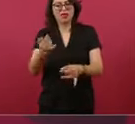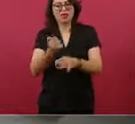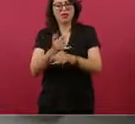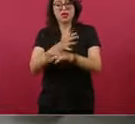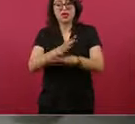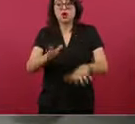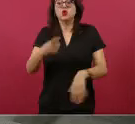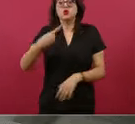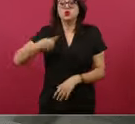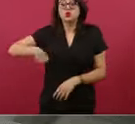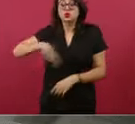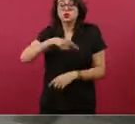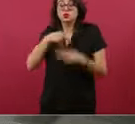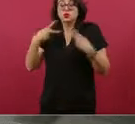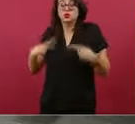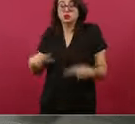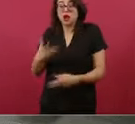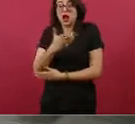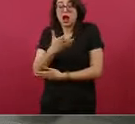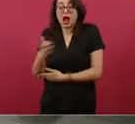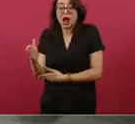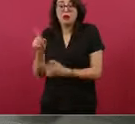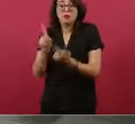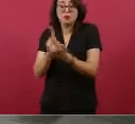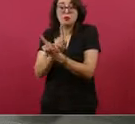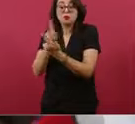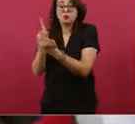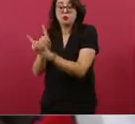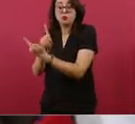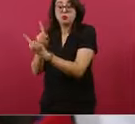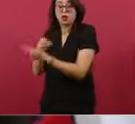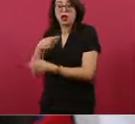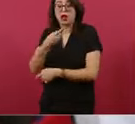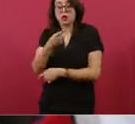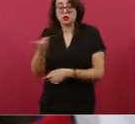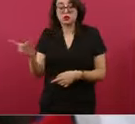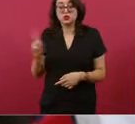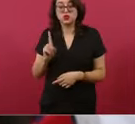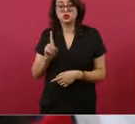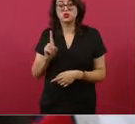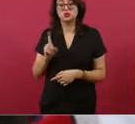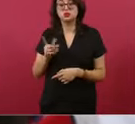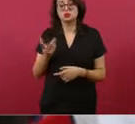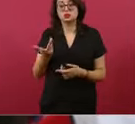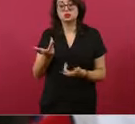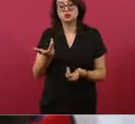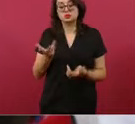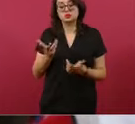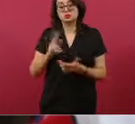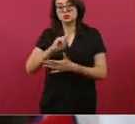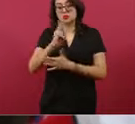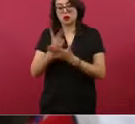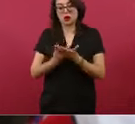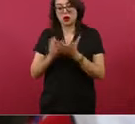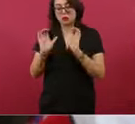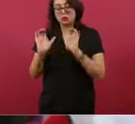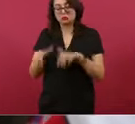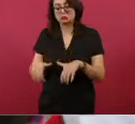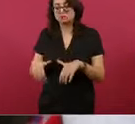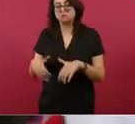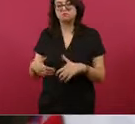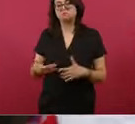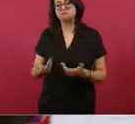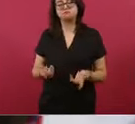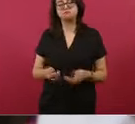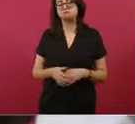con campesinos y pues varios, a pesar de que iban a ser beneficiarios de este programa, pues tuvieron que migrar. Entonces, por uno, porque dicen que pues no